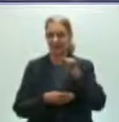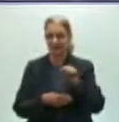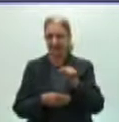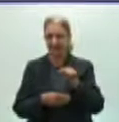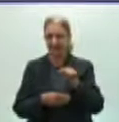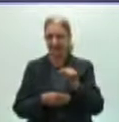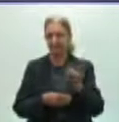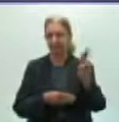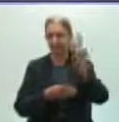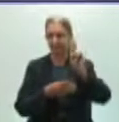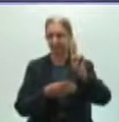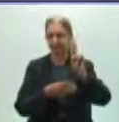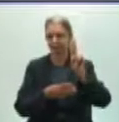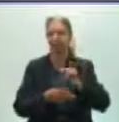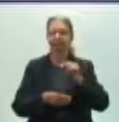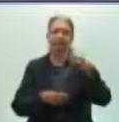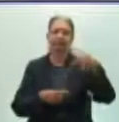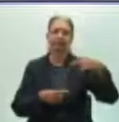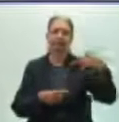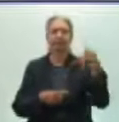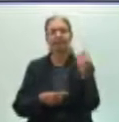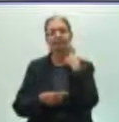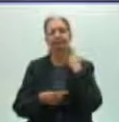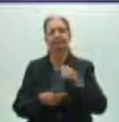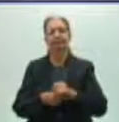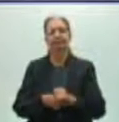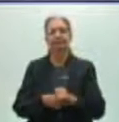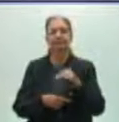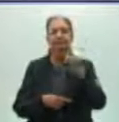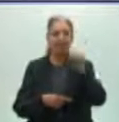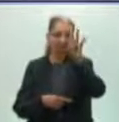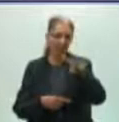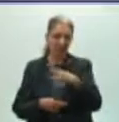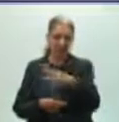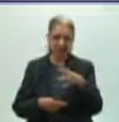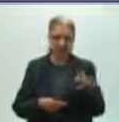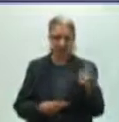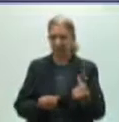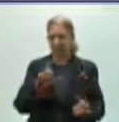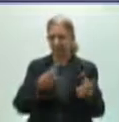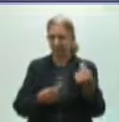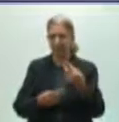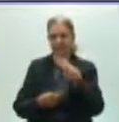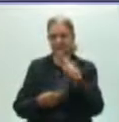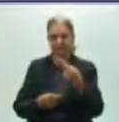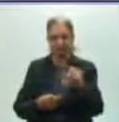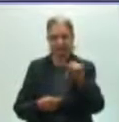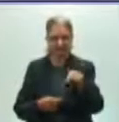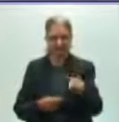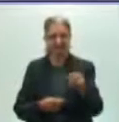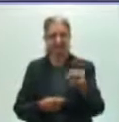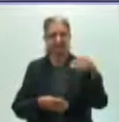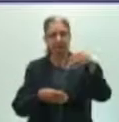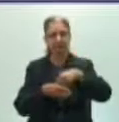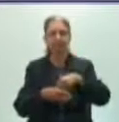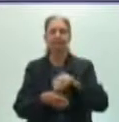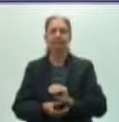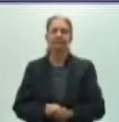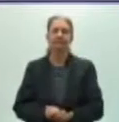a votación anualmente. La tabla siguiente muestra algunos de los resultados de estas